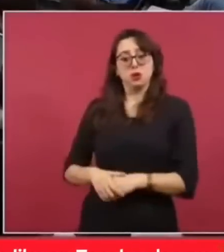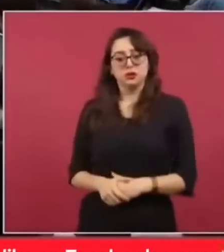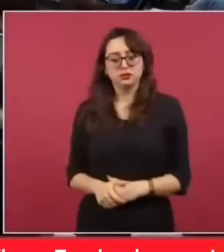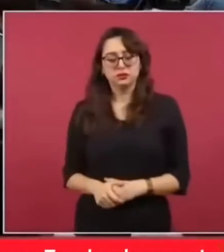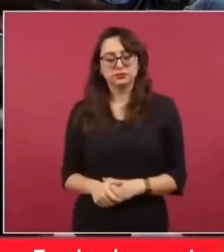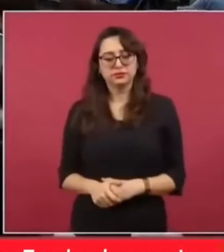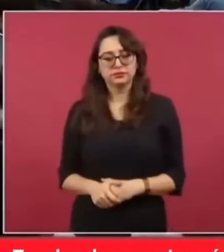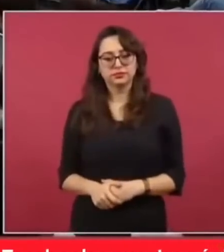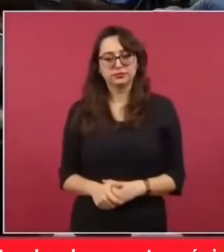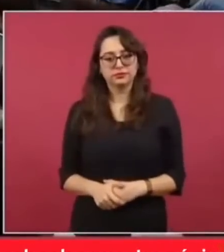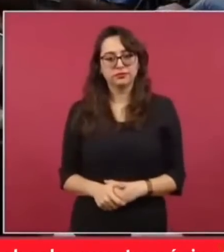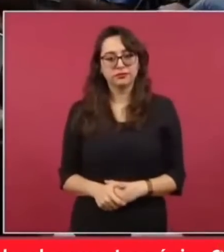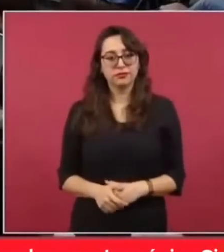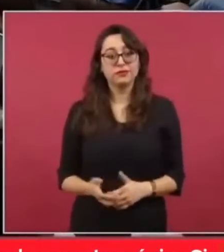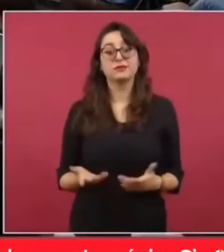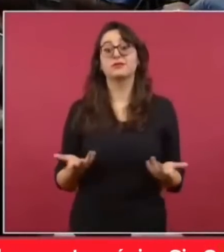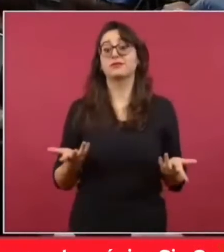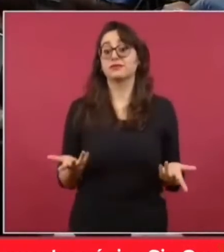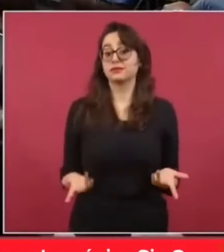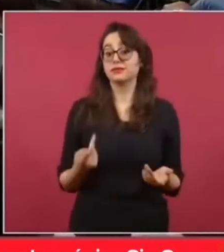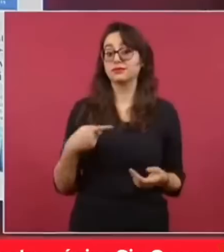Pero ¿qué sucede?